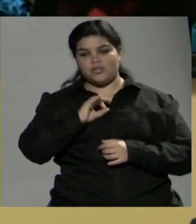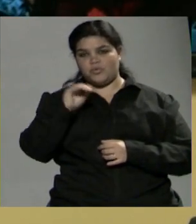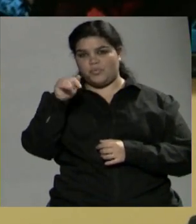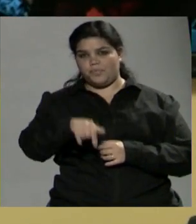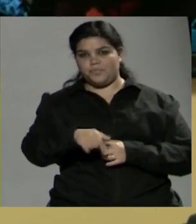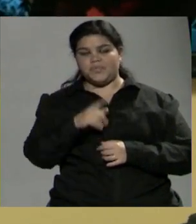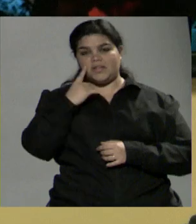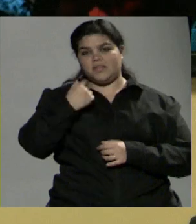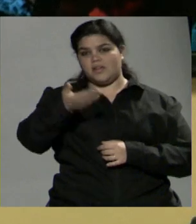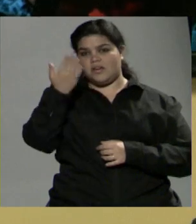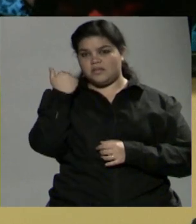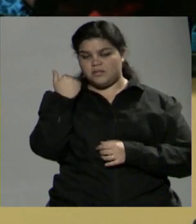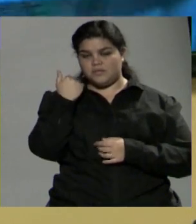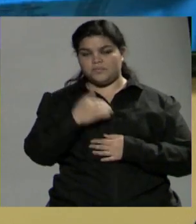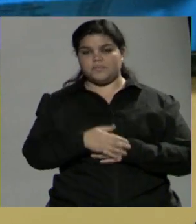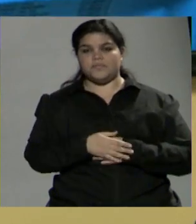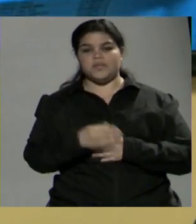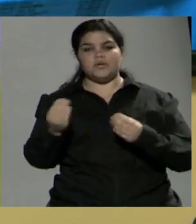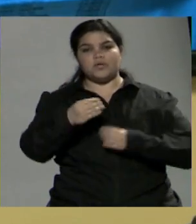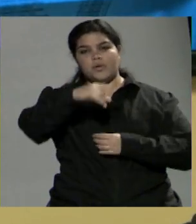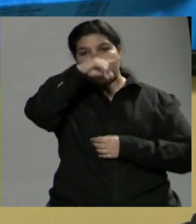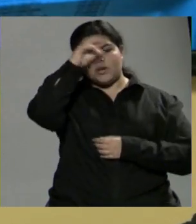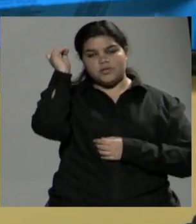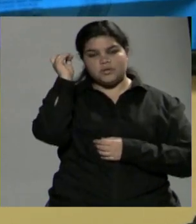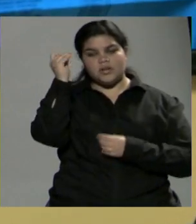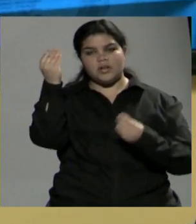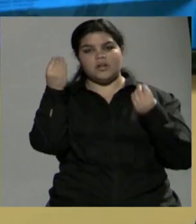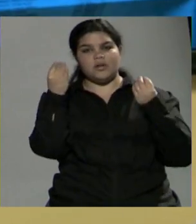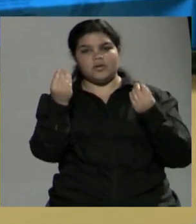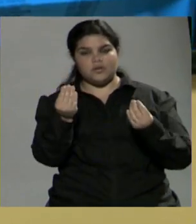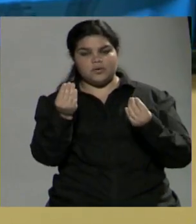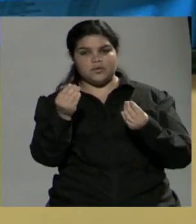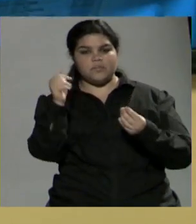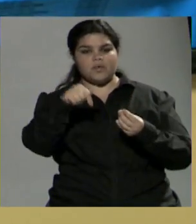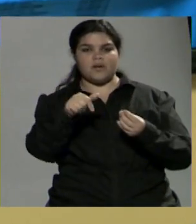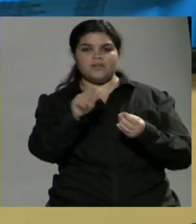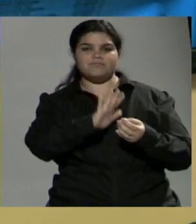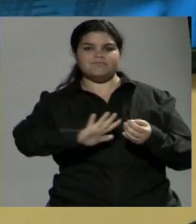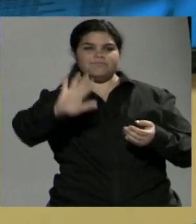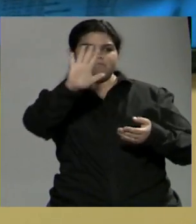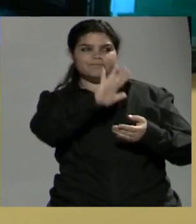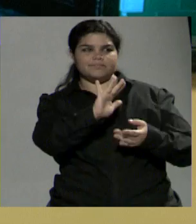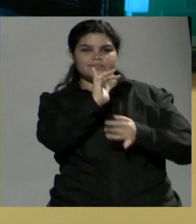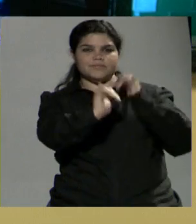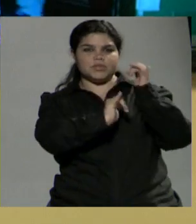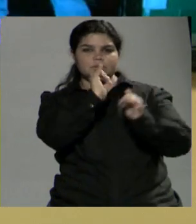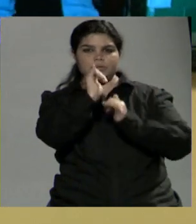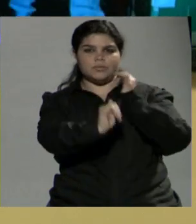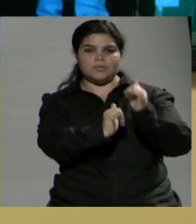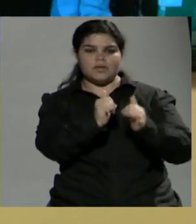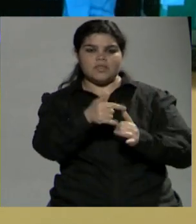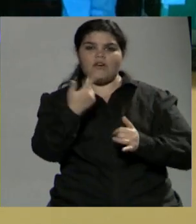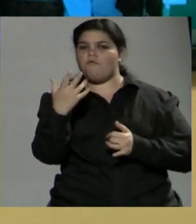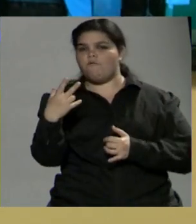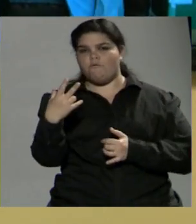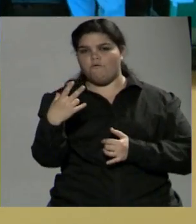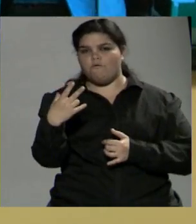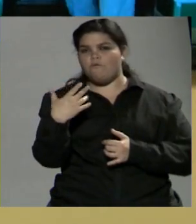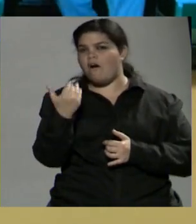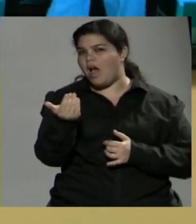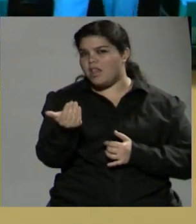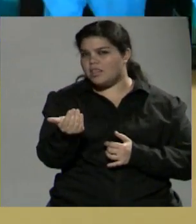Le saludamos a Walter Cueto. Él es politólogo y docente investigador de aquí de la Universidad Nacional de Cuyo. ¿Cómo estás, Walter? Muy buenas noches. Hola, ¿qué